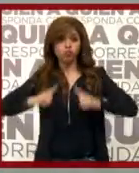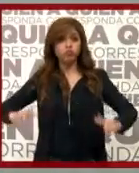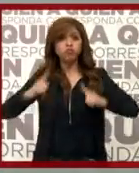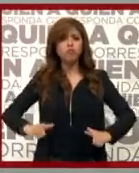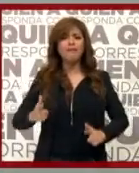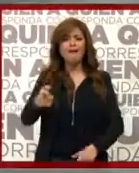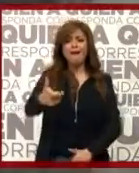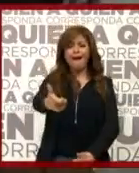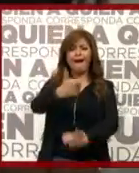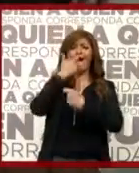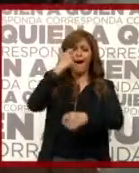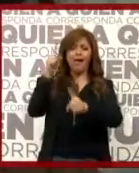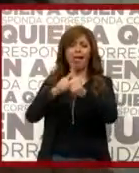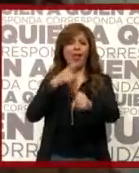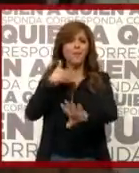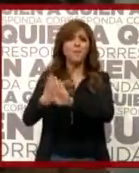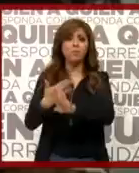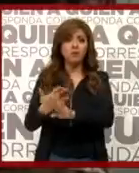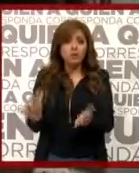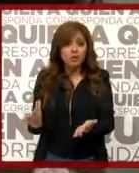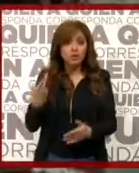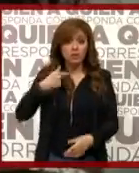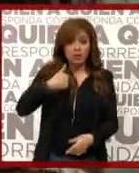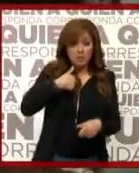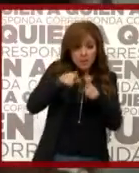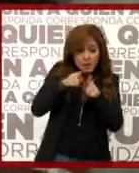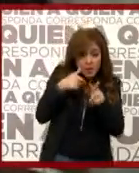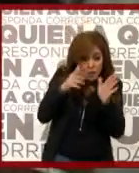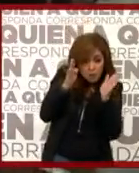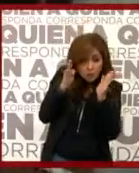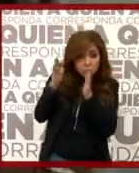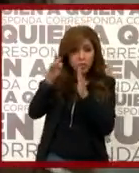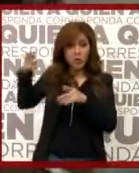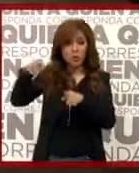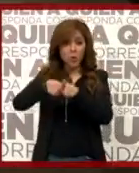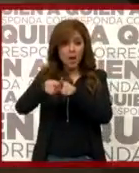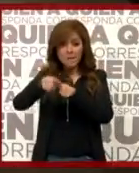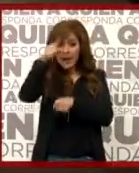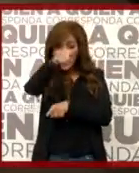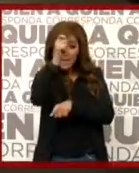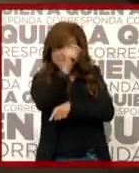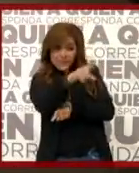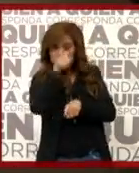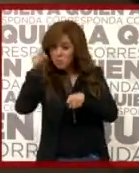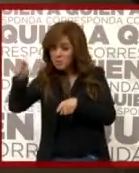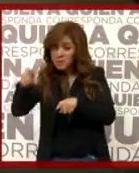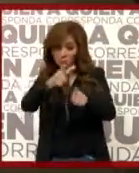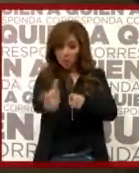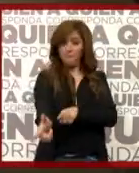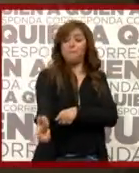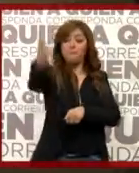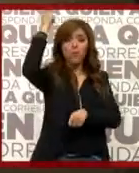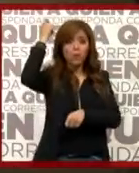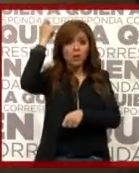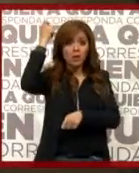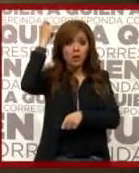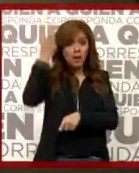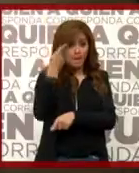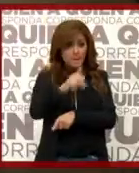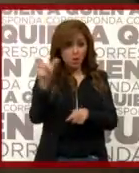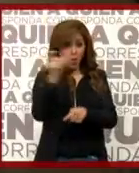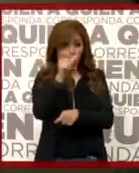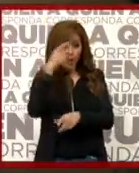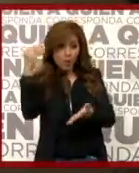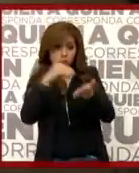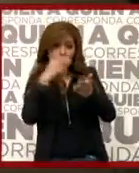se burlaba de ellos. Mi hermano dice, yo me cubría con él, dice, fue su mismo hermano el que lo mató. Aseguran que cuando se dieron cuenta que el fallecido era